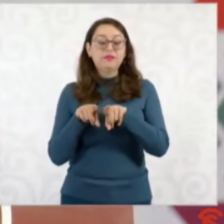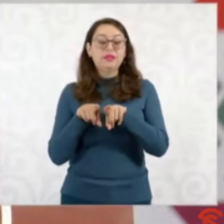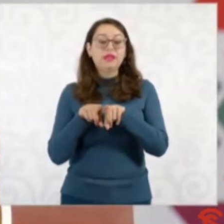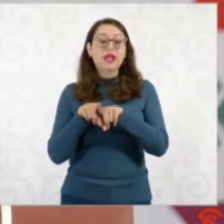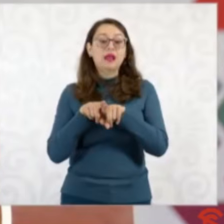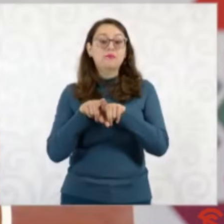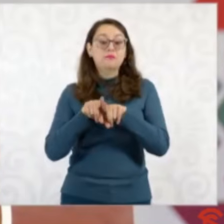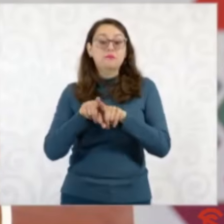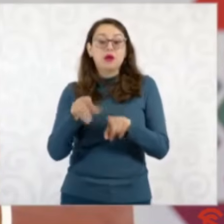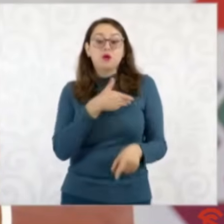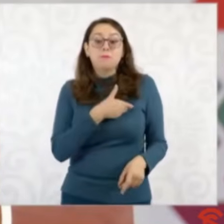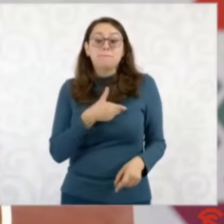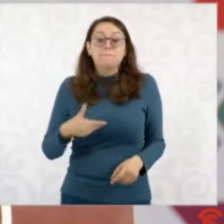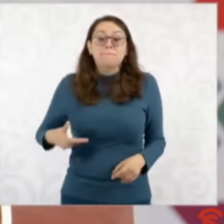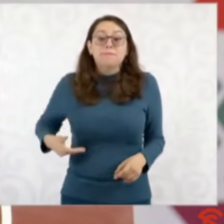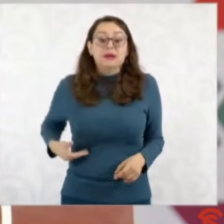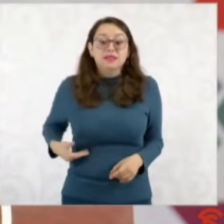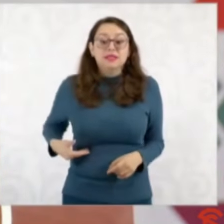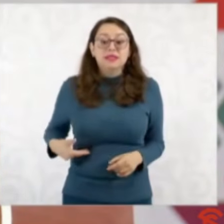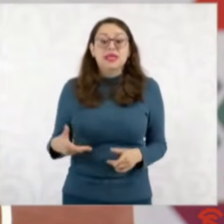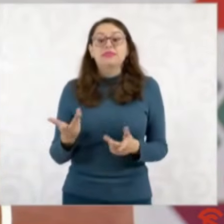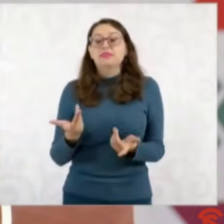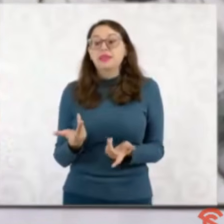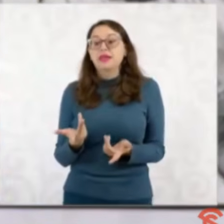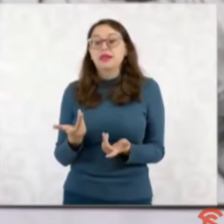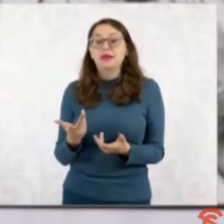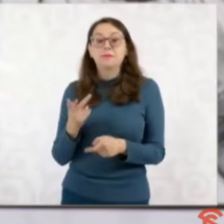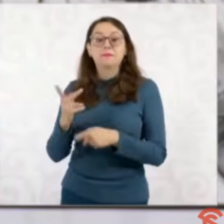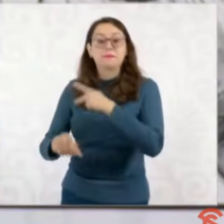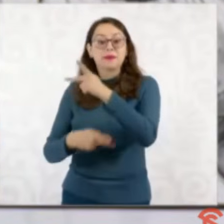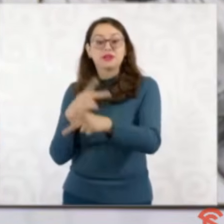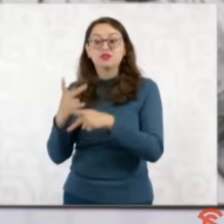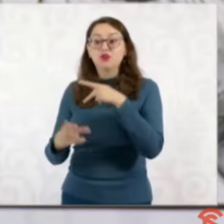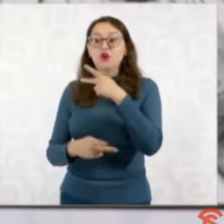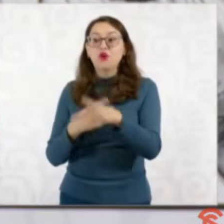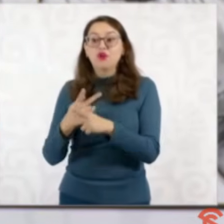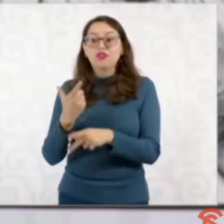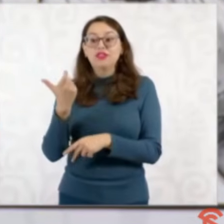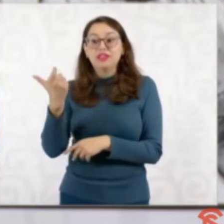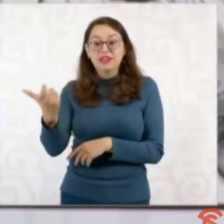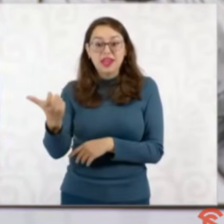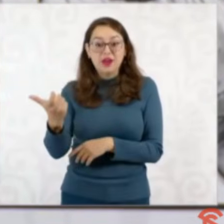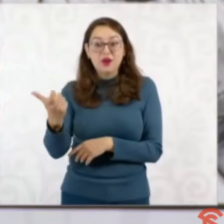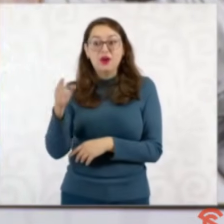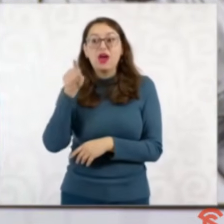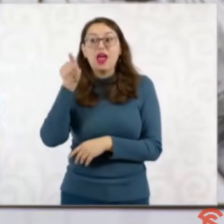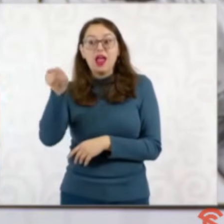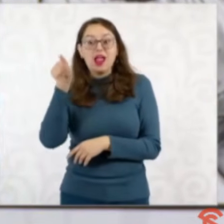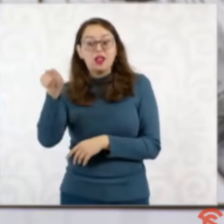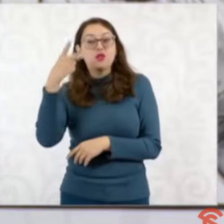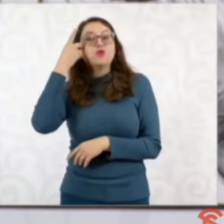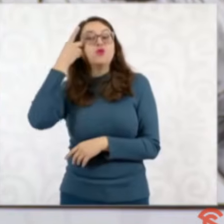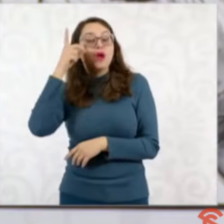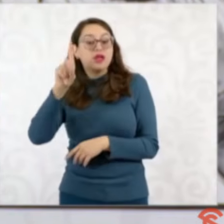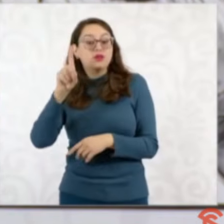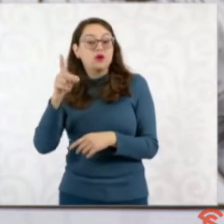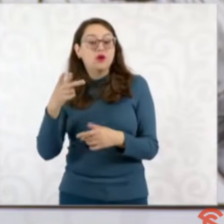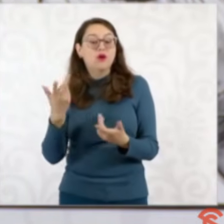dinero a Salinas Pliego para comprar Imevisión. Imagínense nada más. El hermano del presidente le presta dinero para